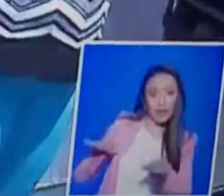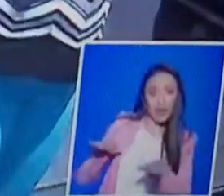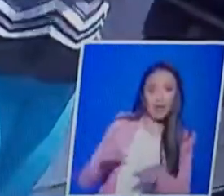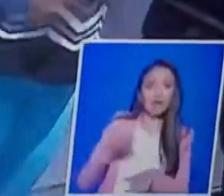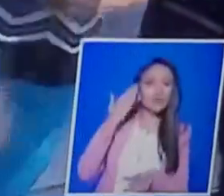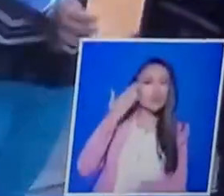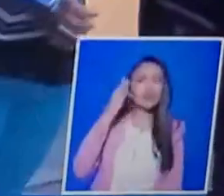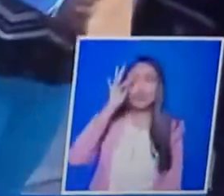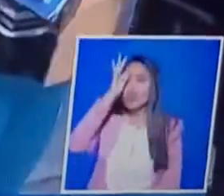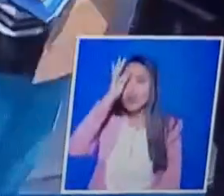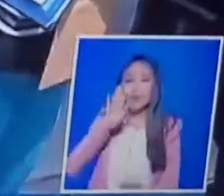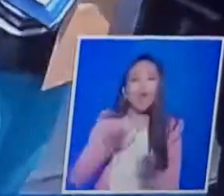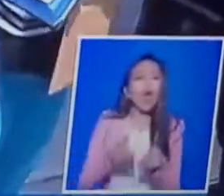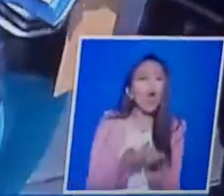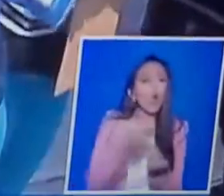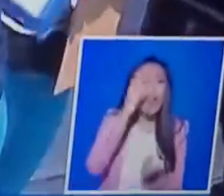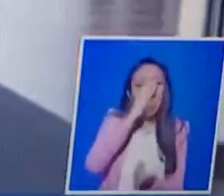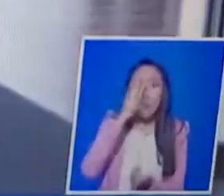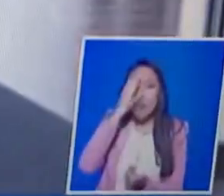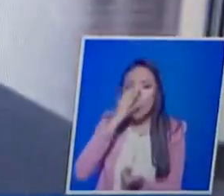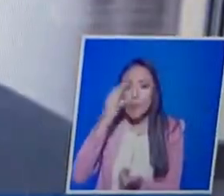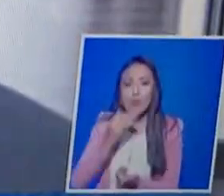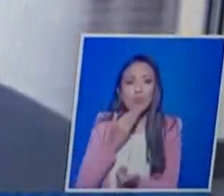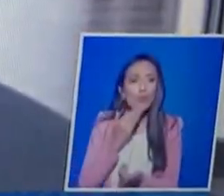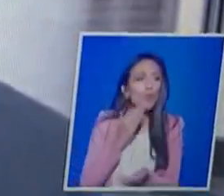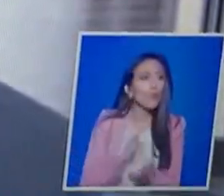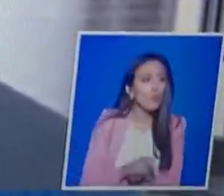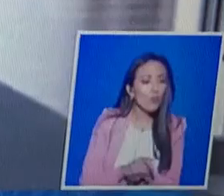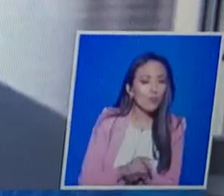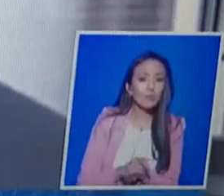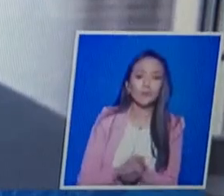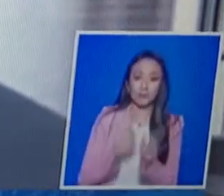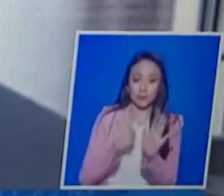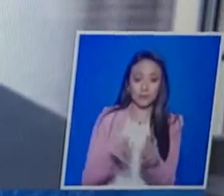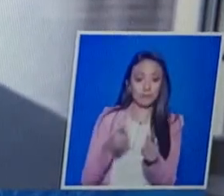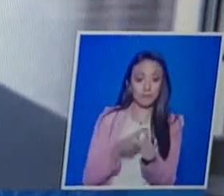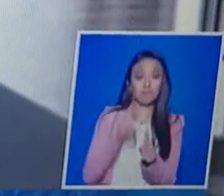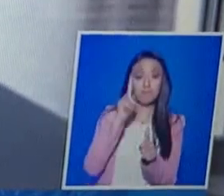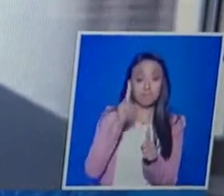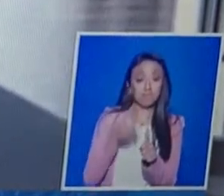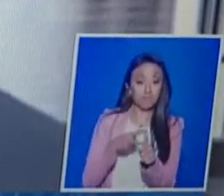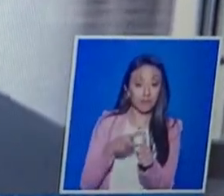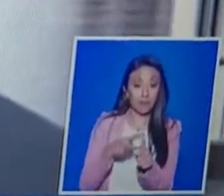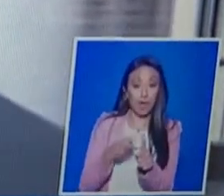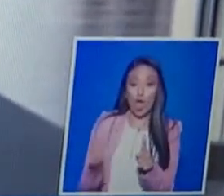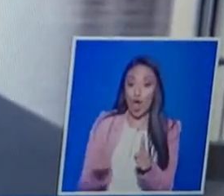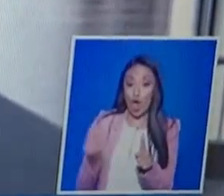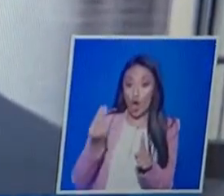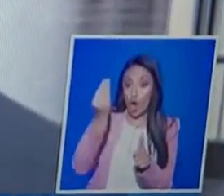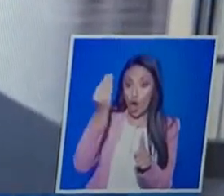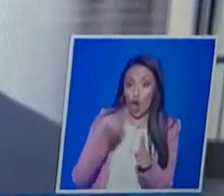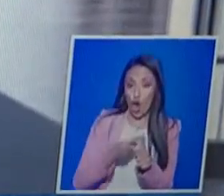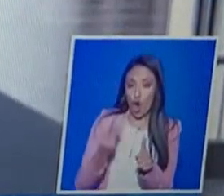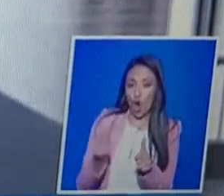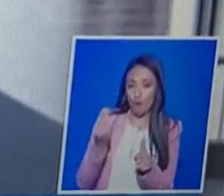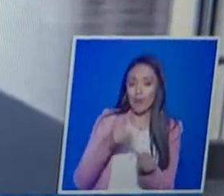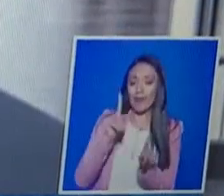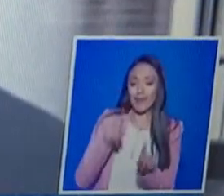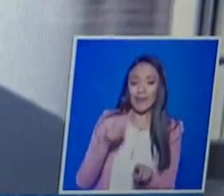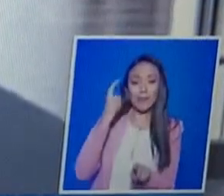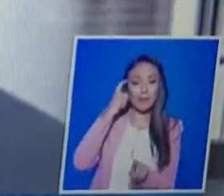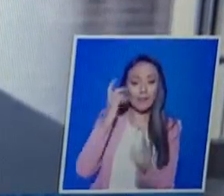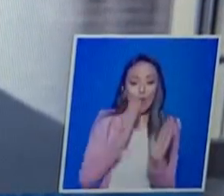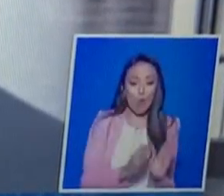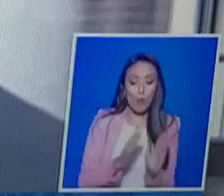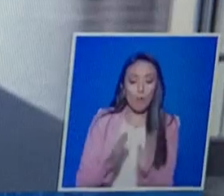por dónde empezar a buscar empleo. Lo primero es que los jóvenes deben establecer un plan para la búsqueda de